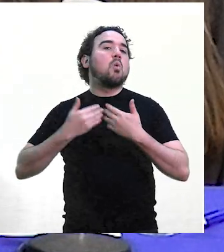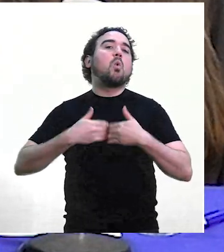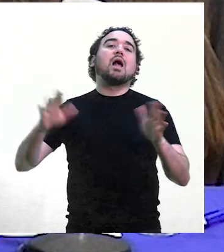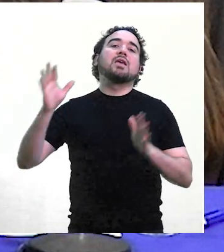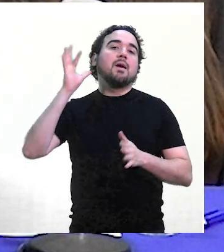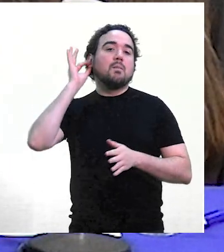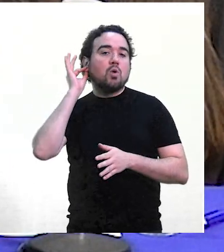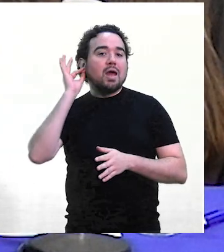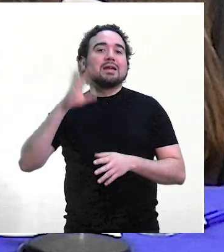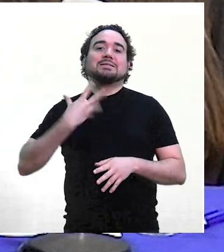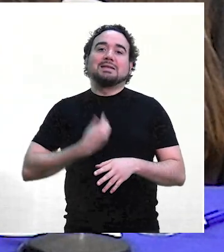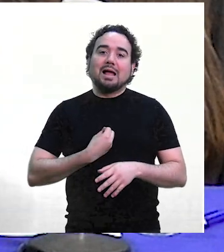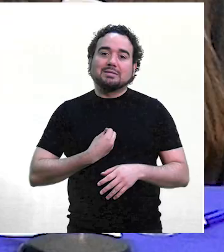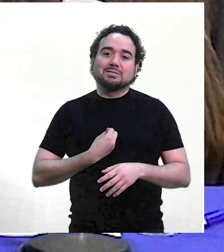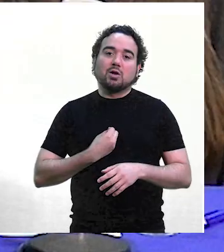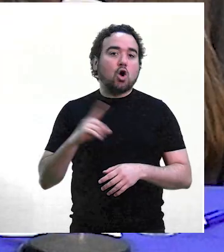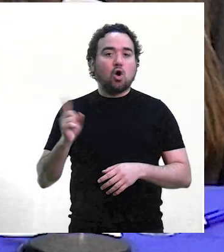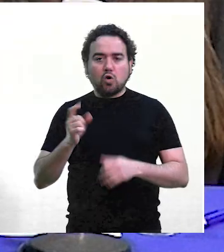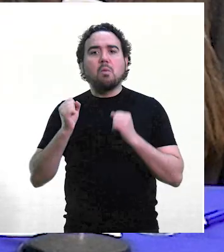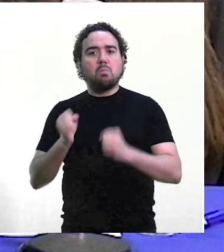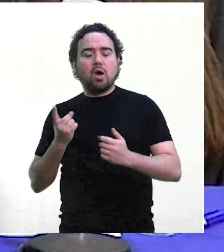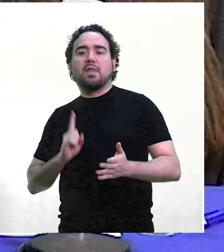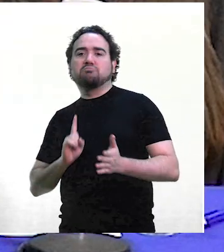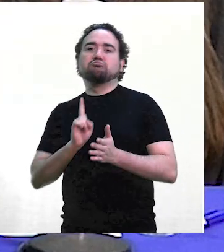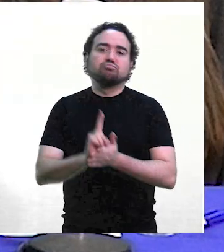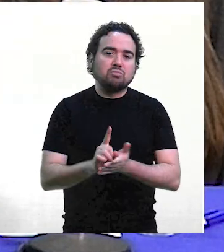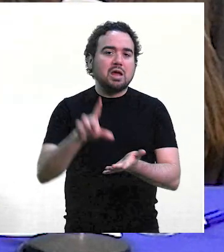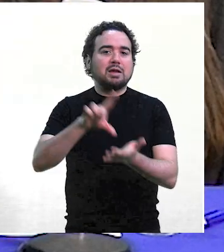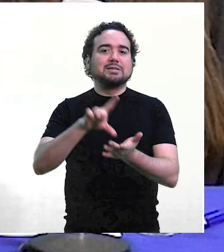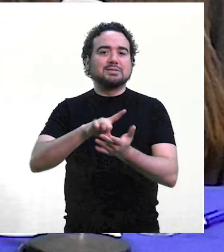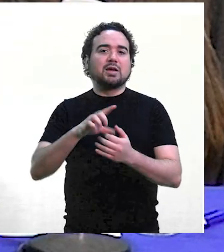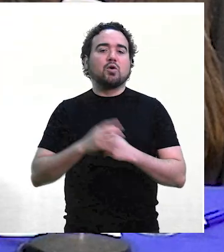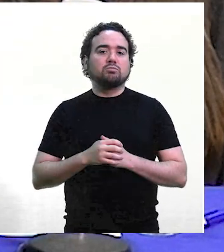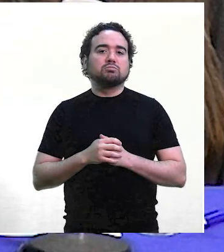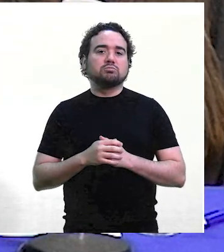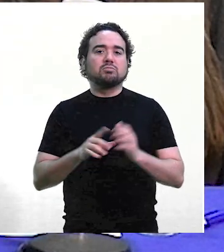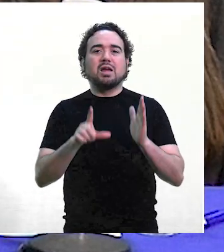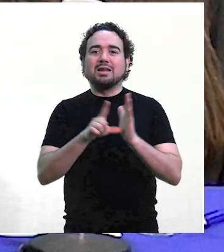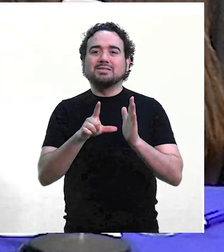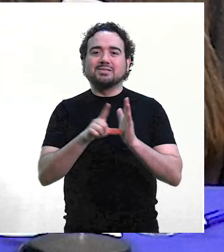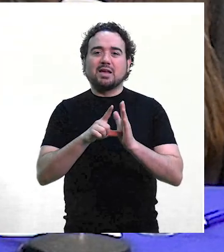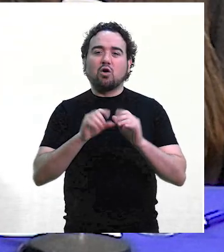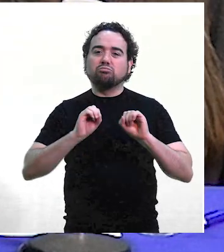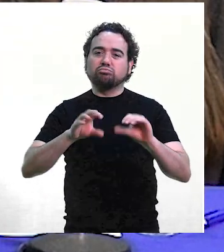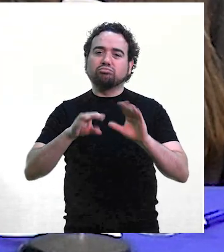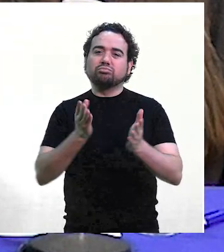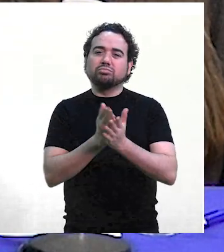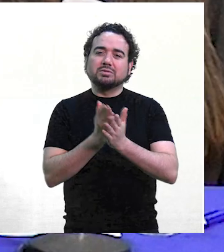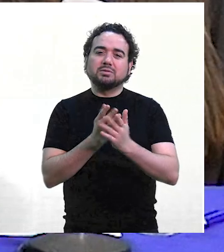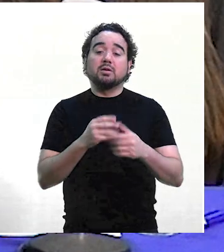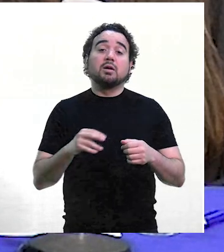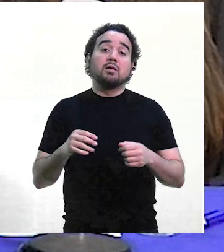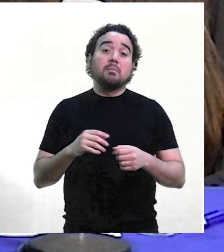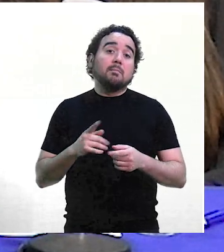ojalá que cualquier mujer, trans o no, pueda entrar al Liceo 1. Y qué bueno que ahora ya en realidad